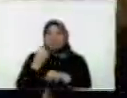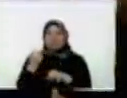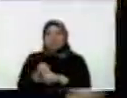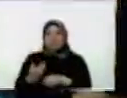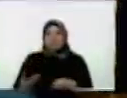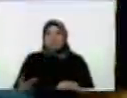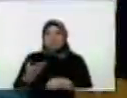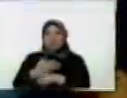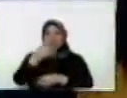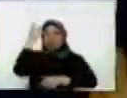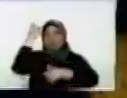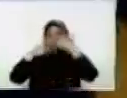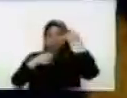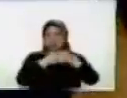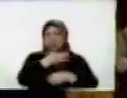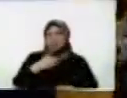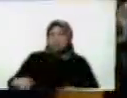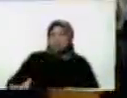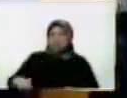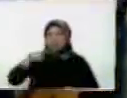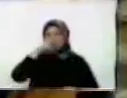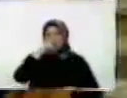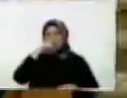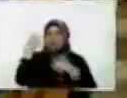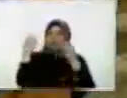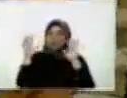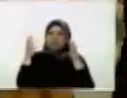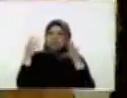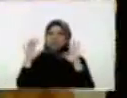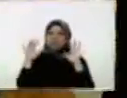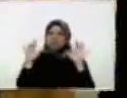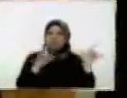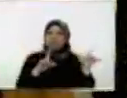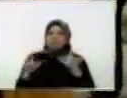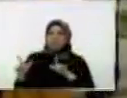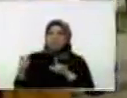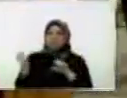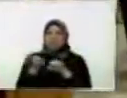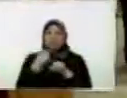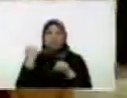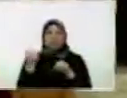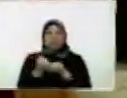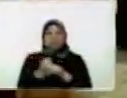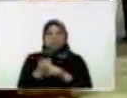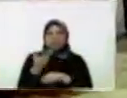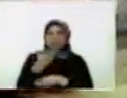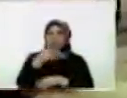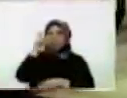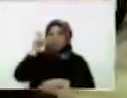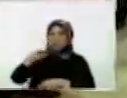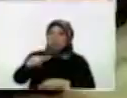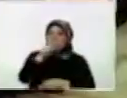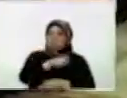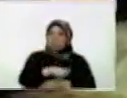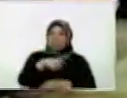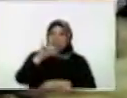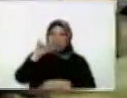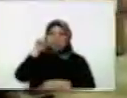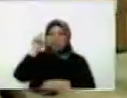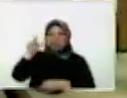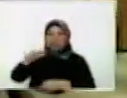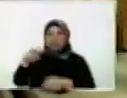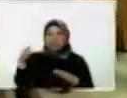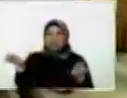de las luchas del pueblo, que viene de la lucha de los trabajadores. Tenemos una Fuerza Armada que no es la